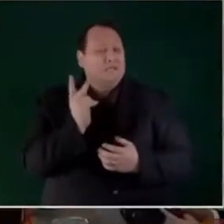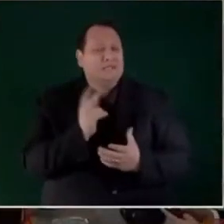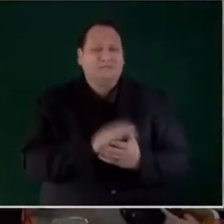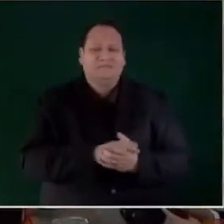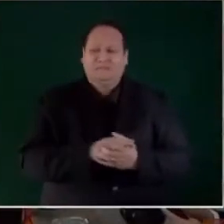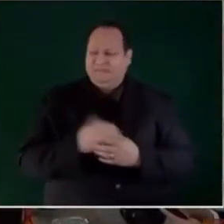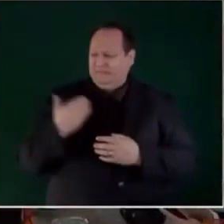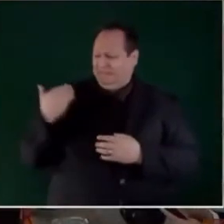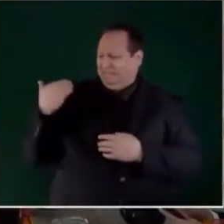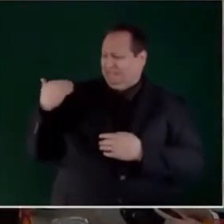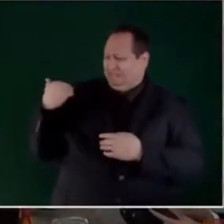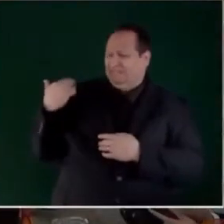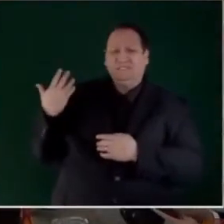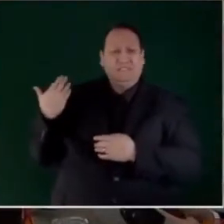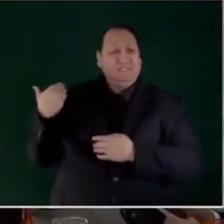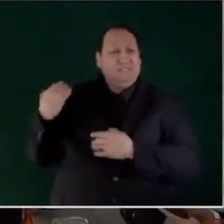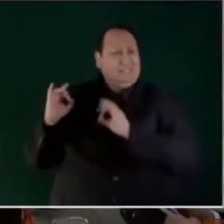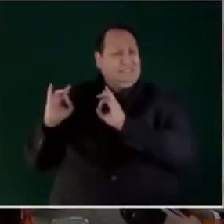es reciente